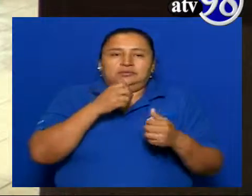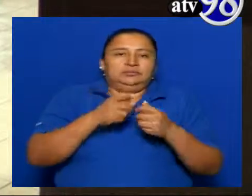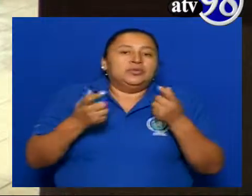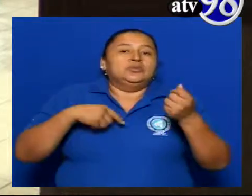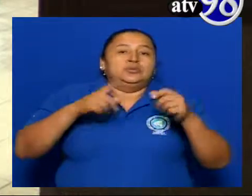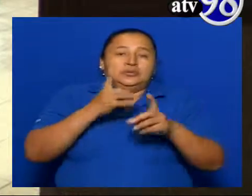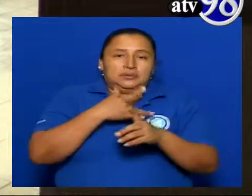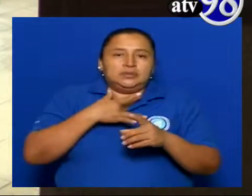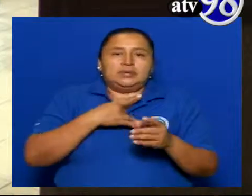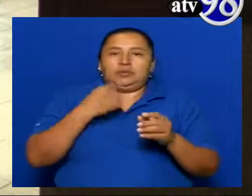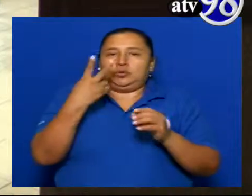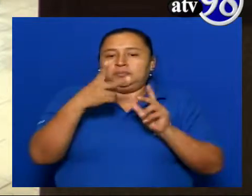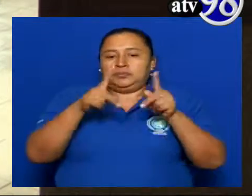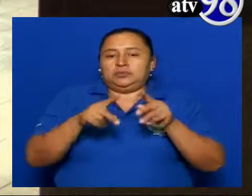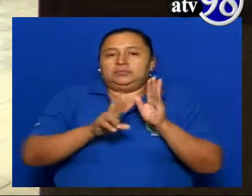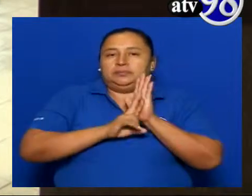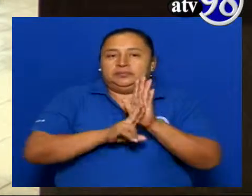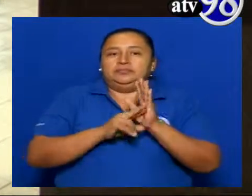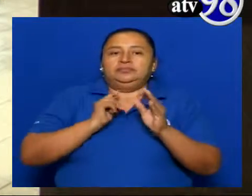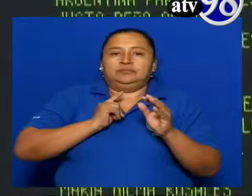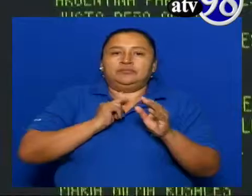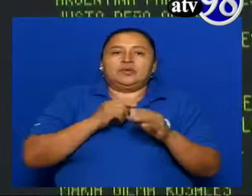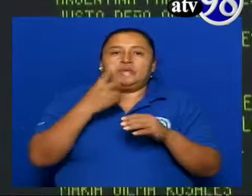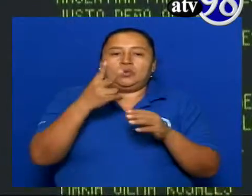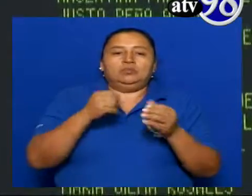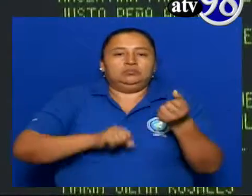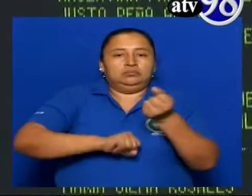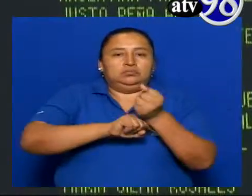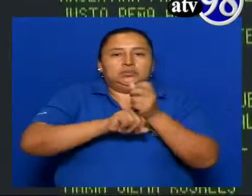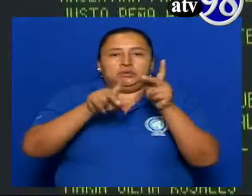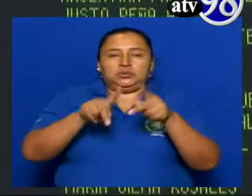tener dos representantes de la institución, dos codirectores.